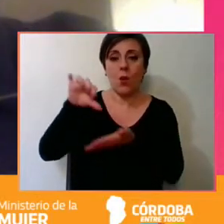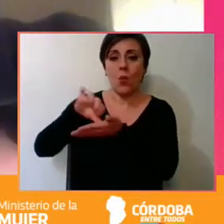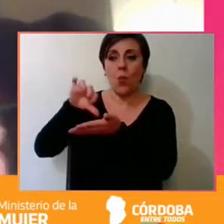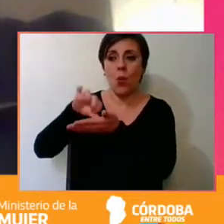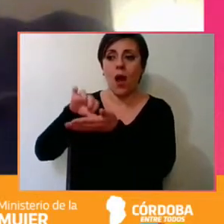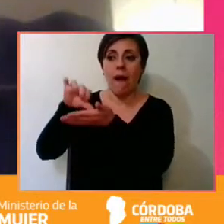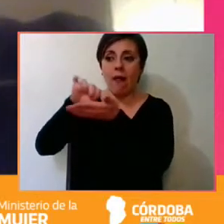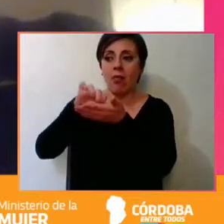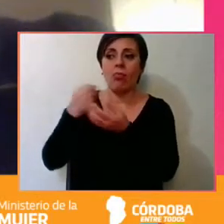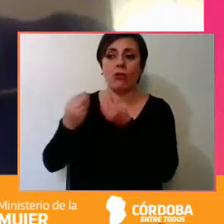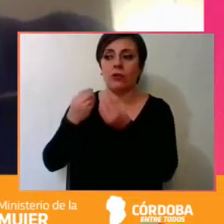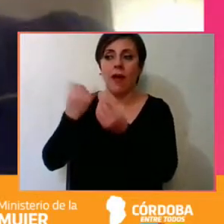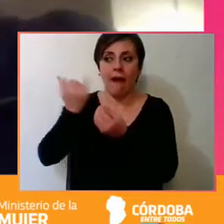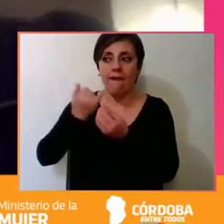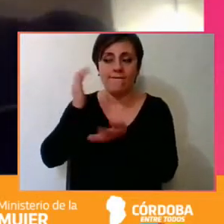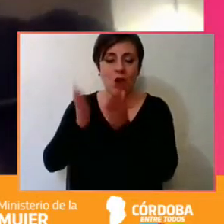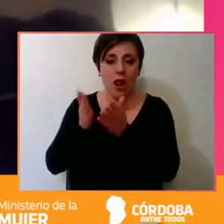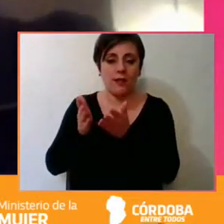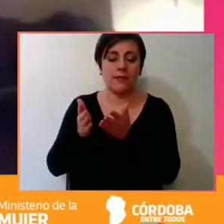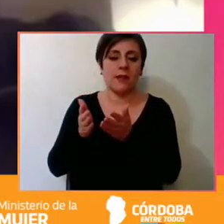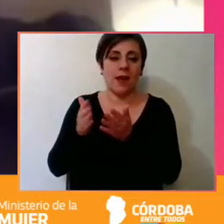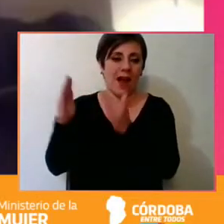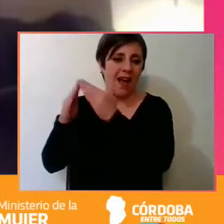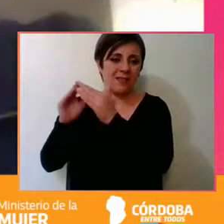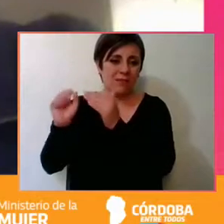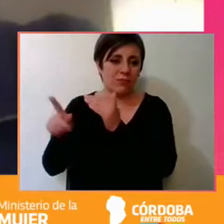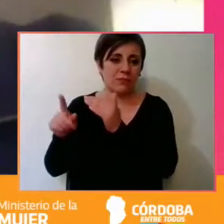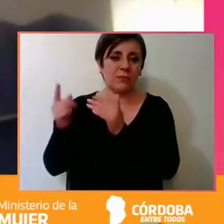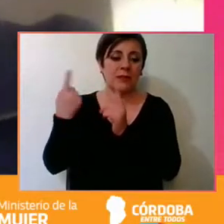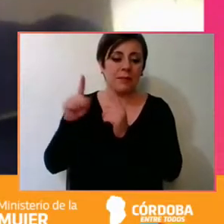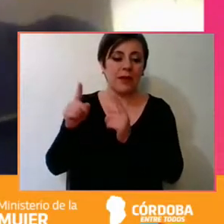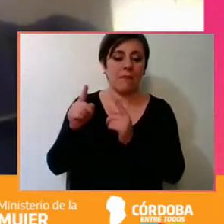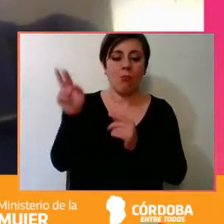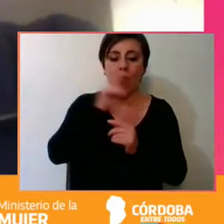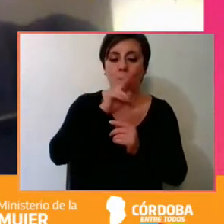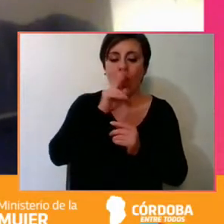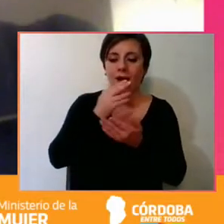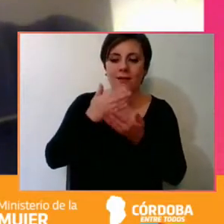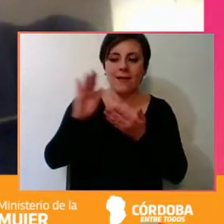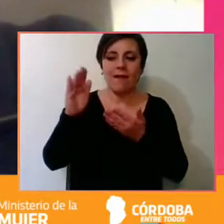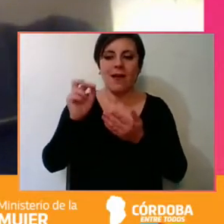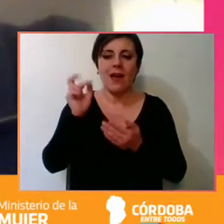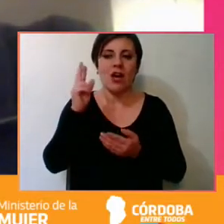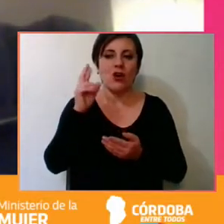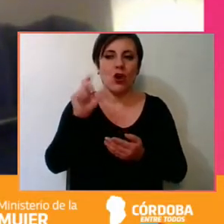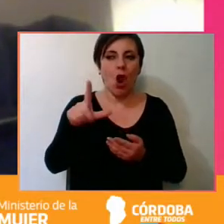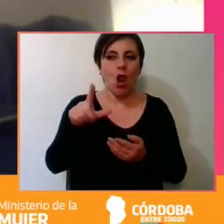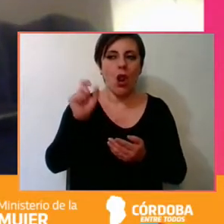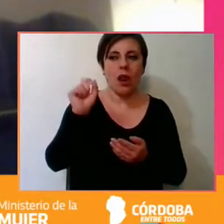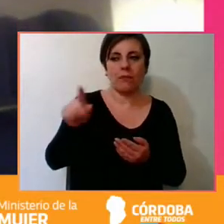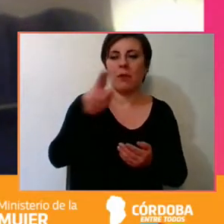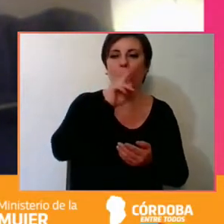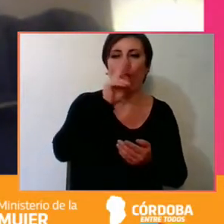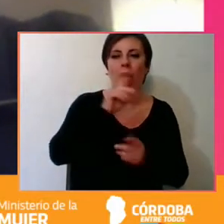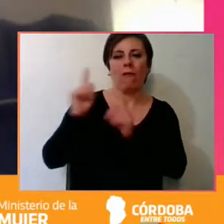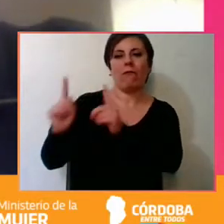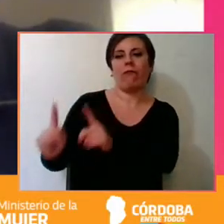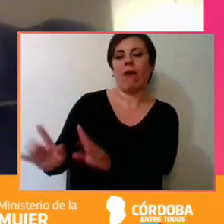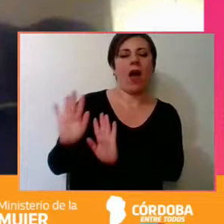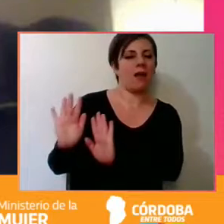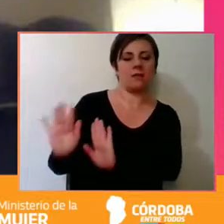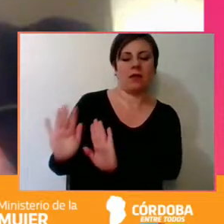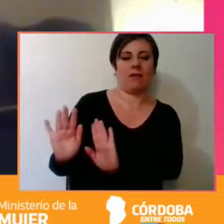pero también porque la mujer escapa de su rol tradicional que le ha sido asignado. Y esto es